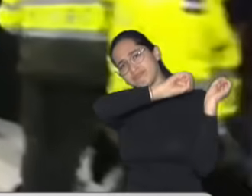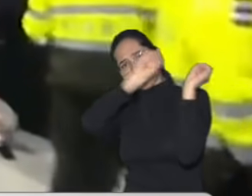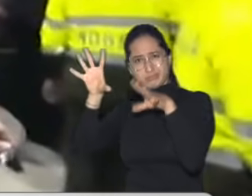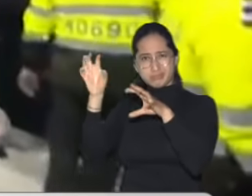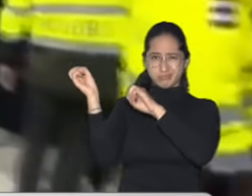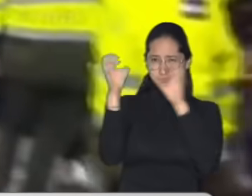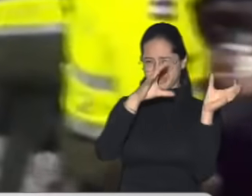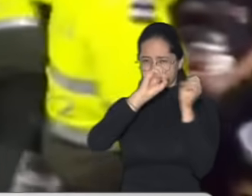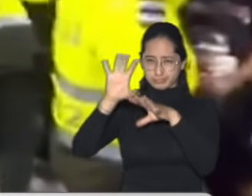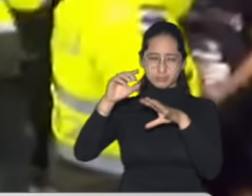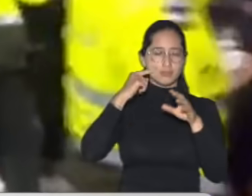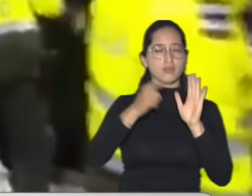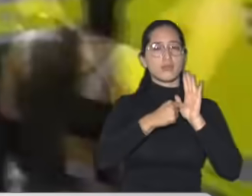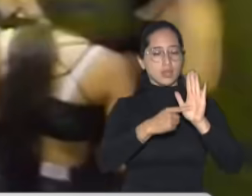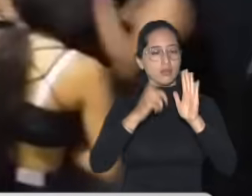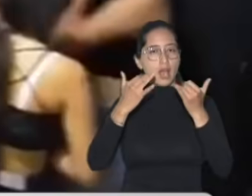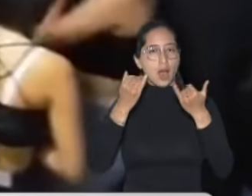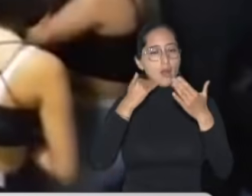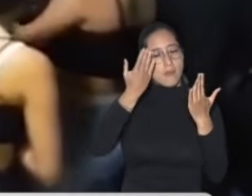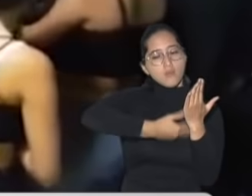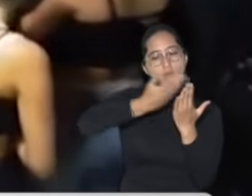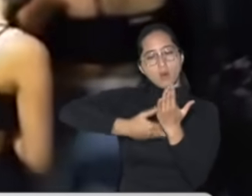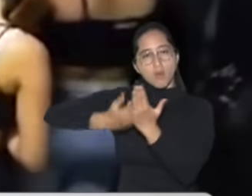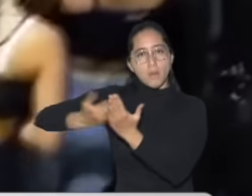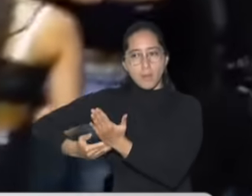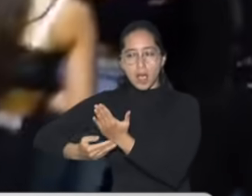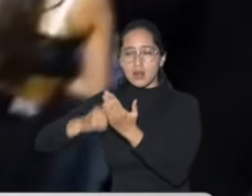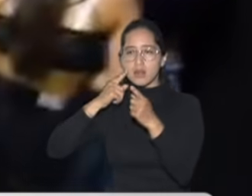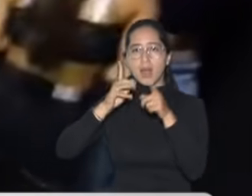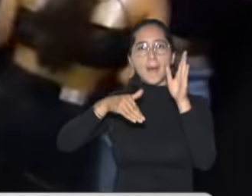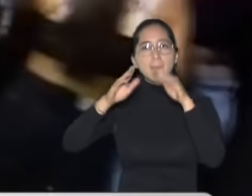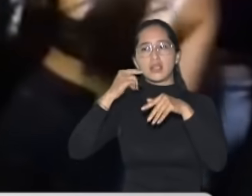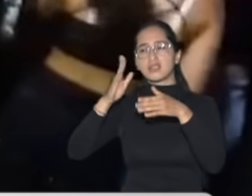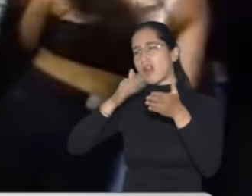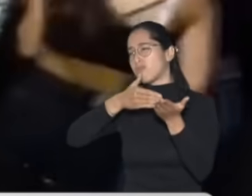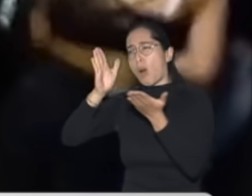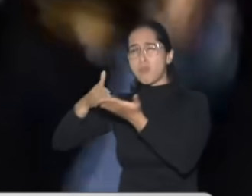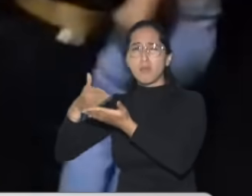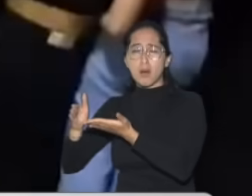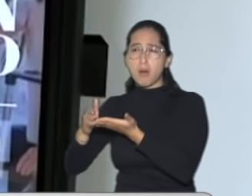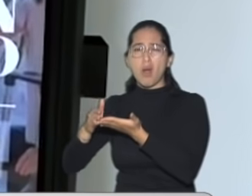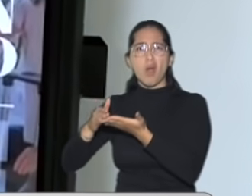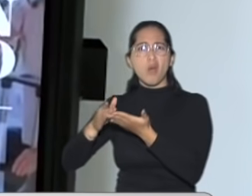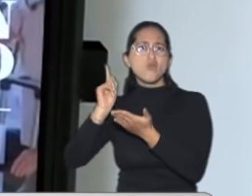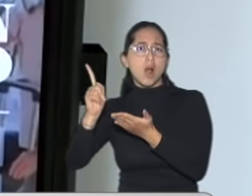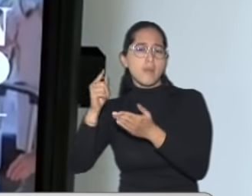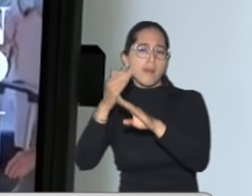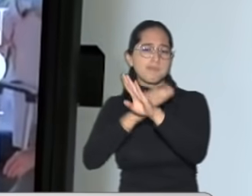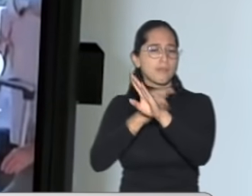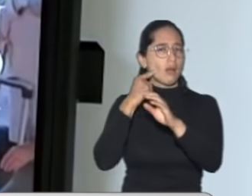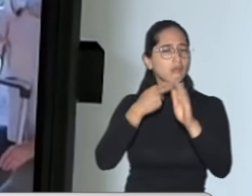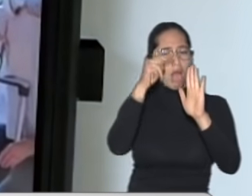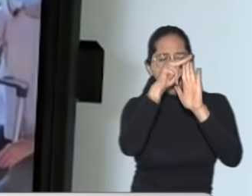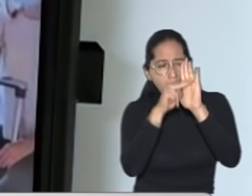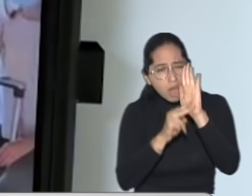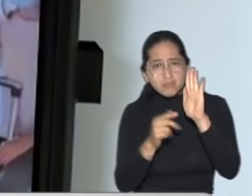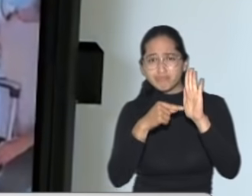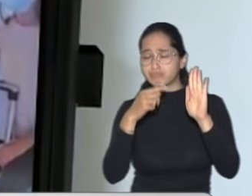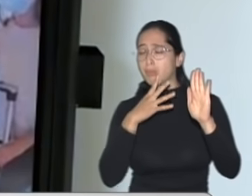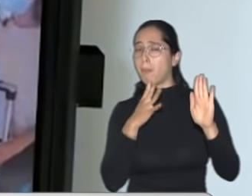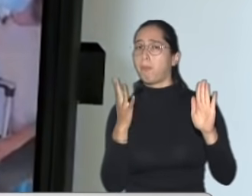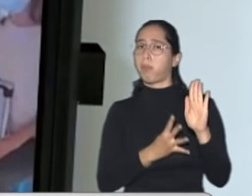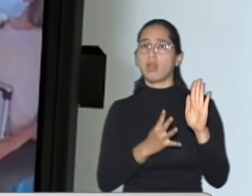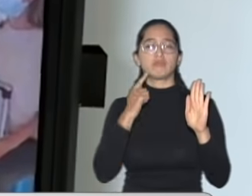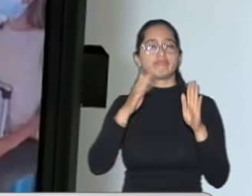más de 600 extranjeros por no cumplir con las normas establecidas. Estamos coordinando con la Policía Nacional a efecto